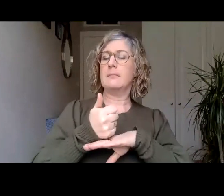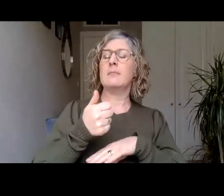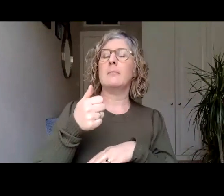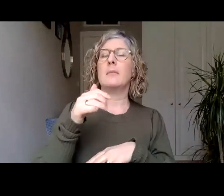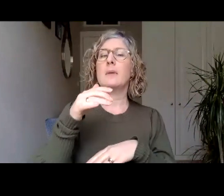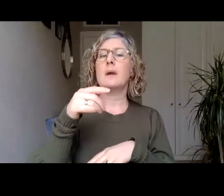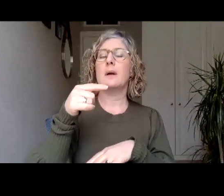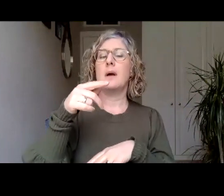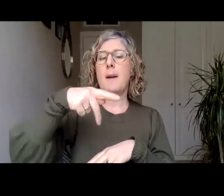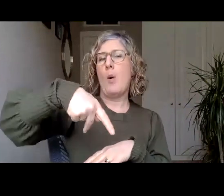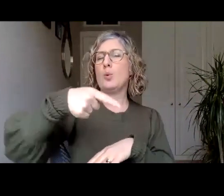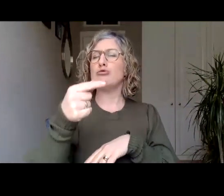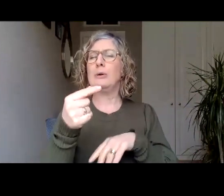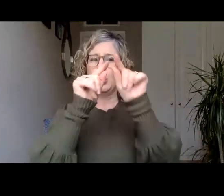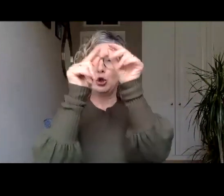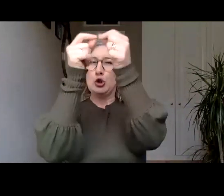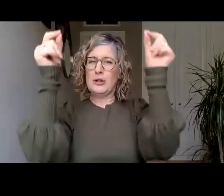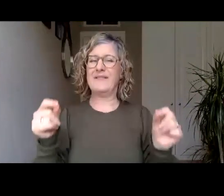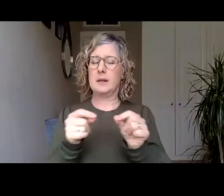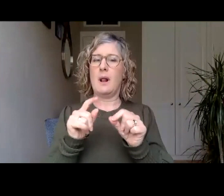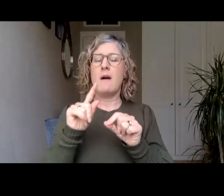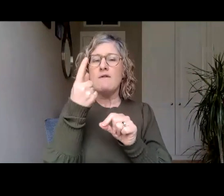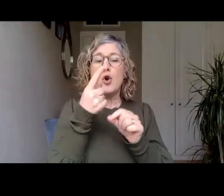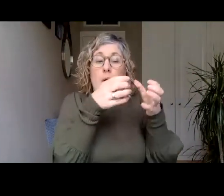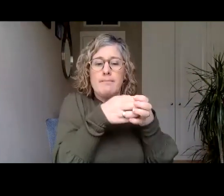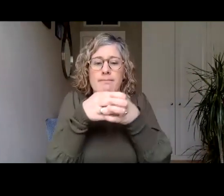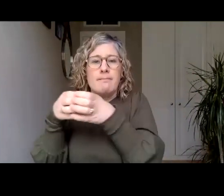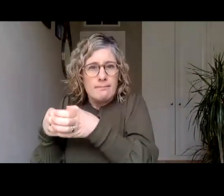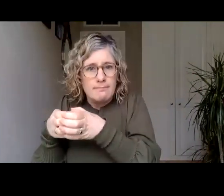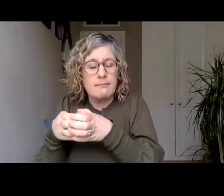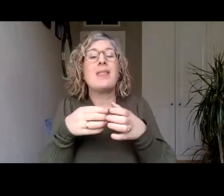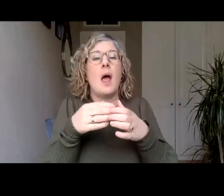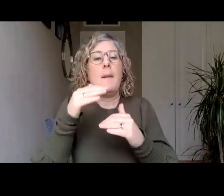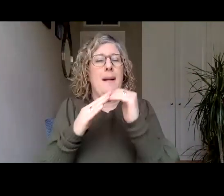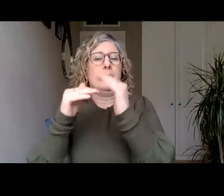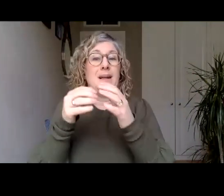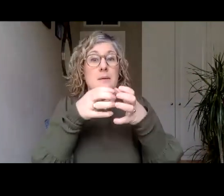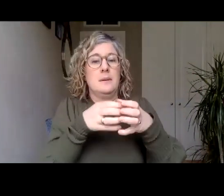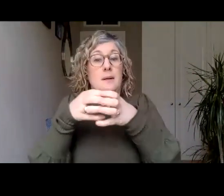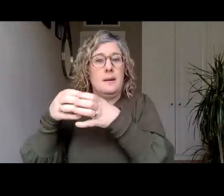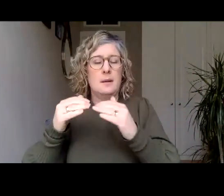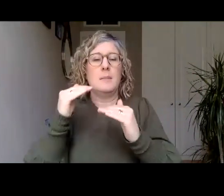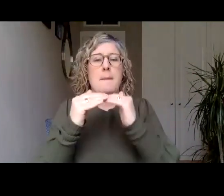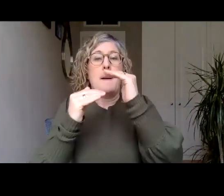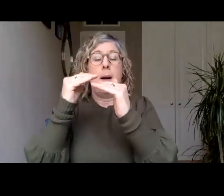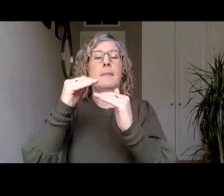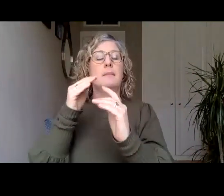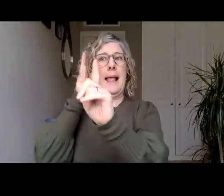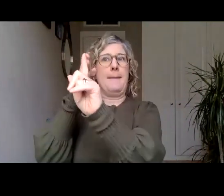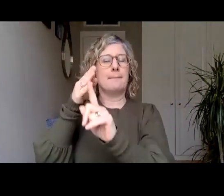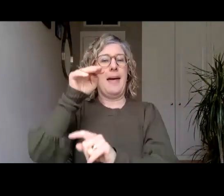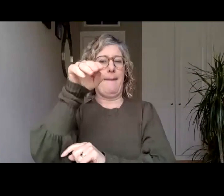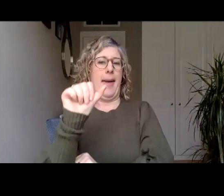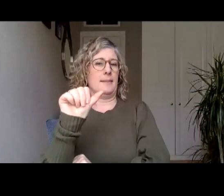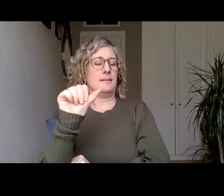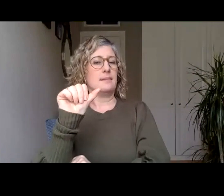semana, para hacer una propuesta para obtener más fondos. Y nos interesa que